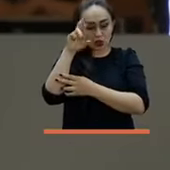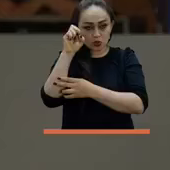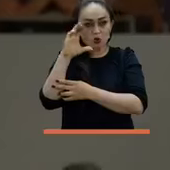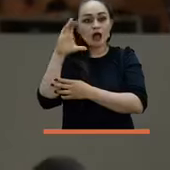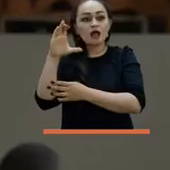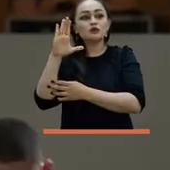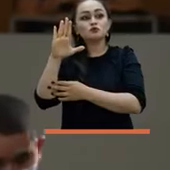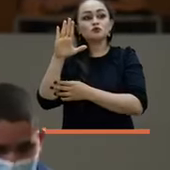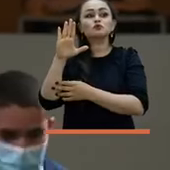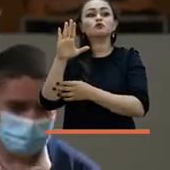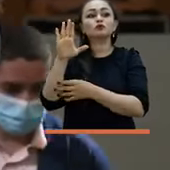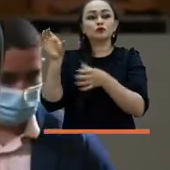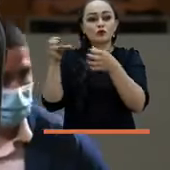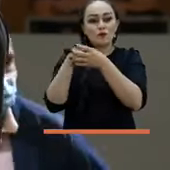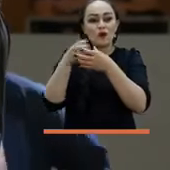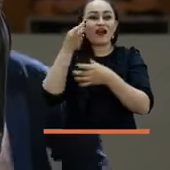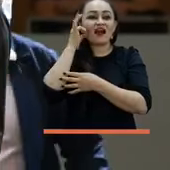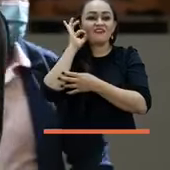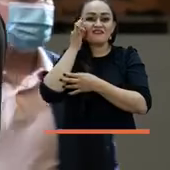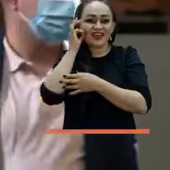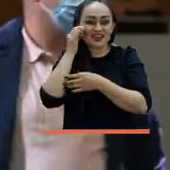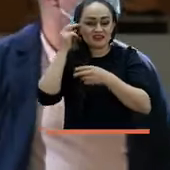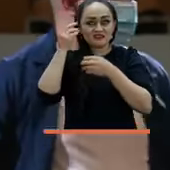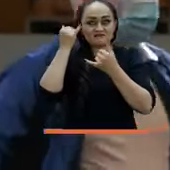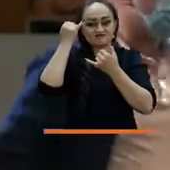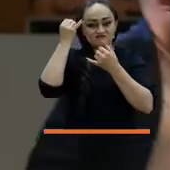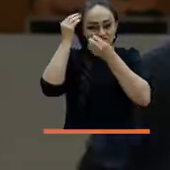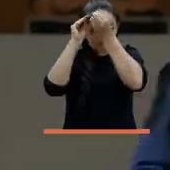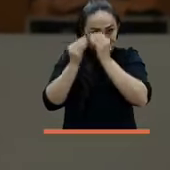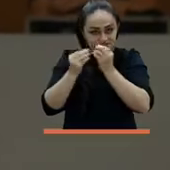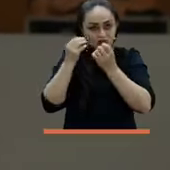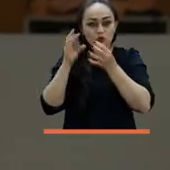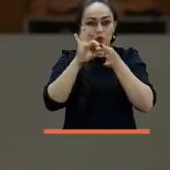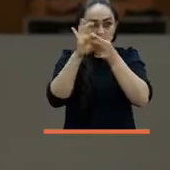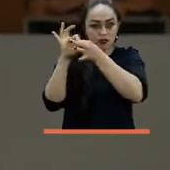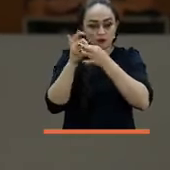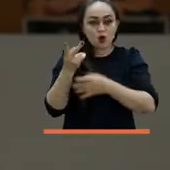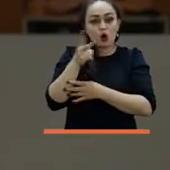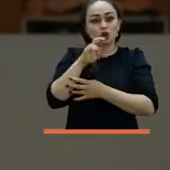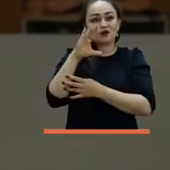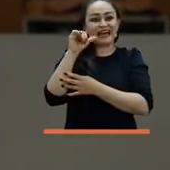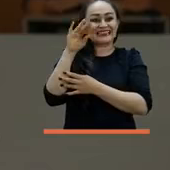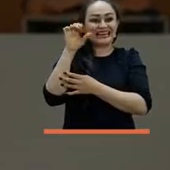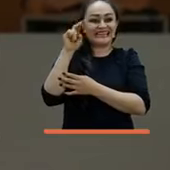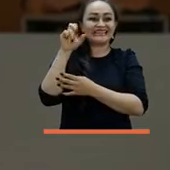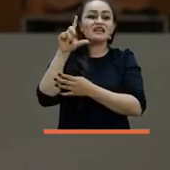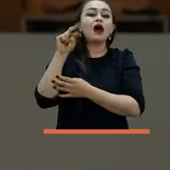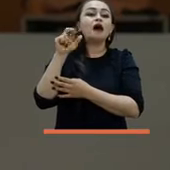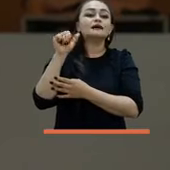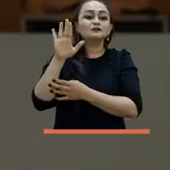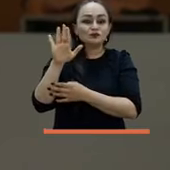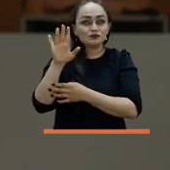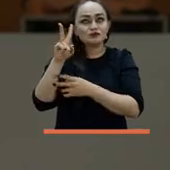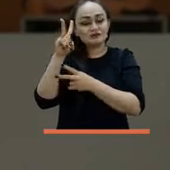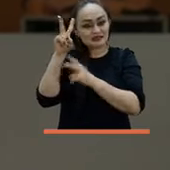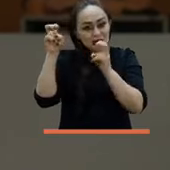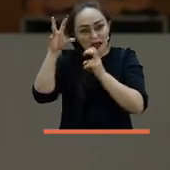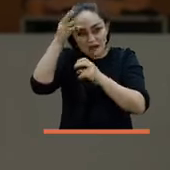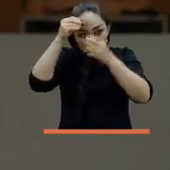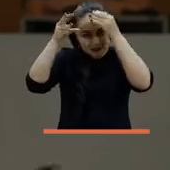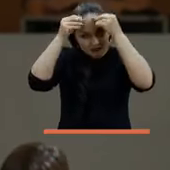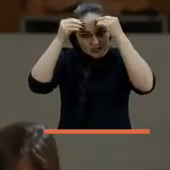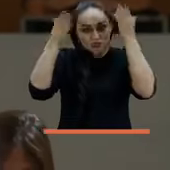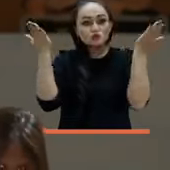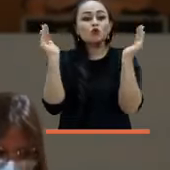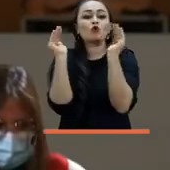café crear unidos y catalina morales responsable de los componentes de aprendizaje y desarrollo de